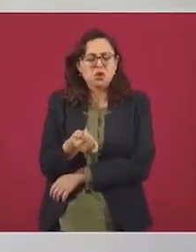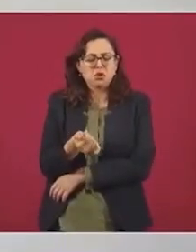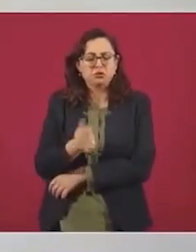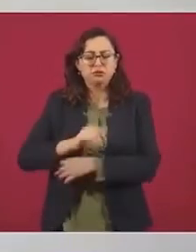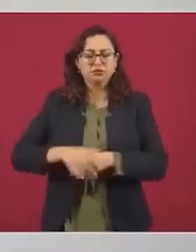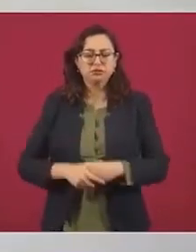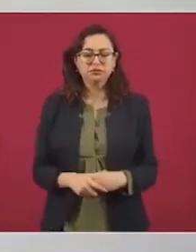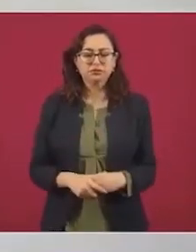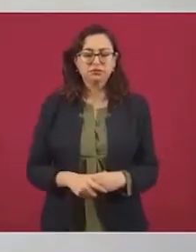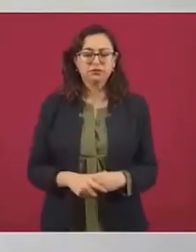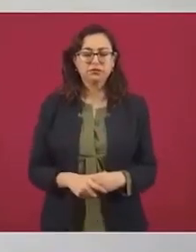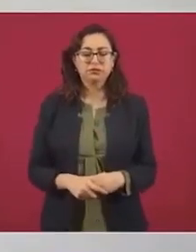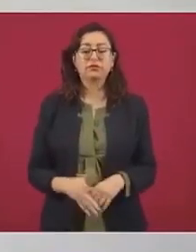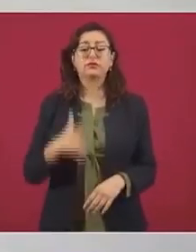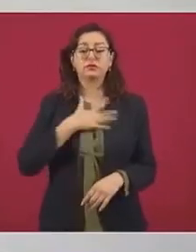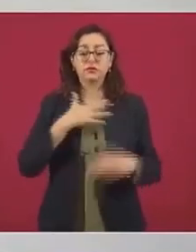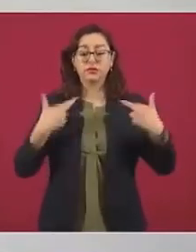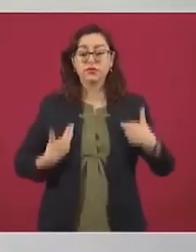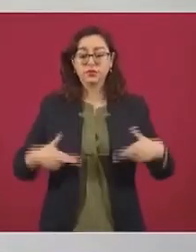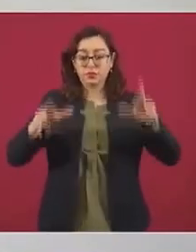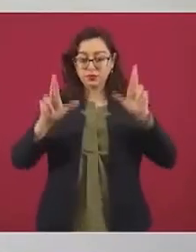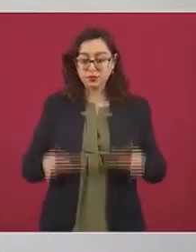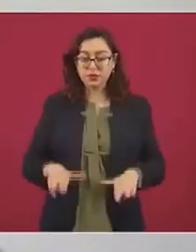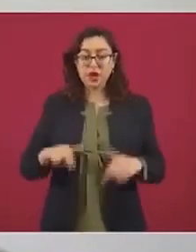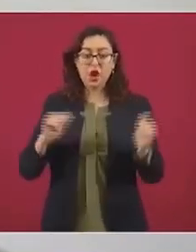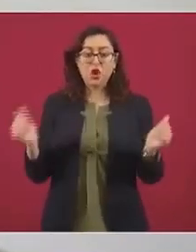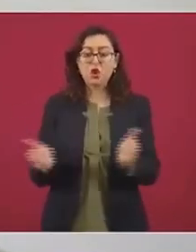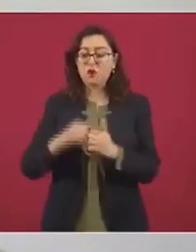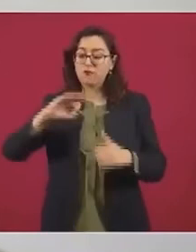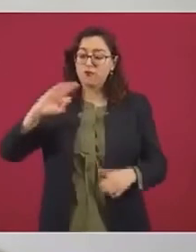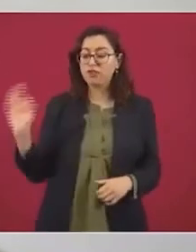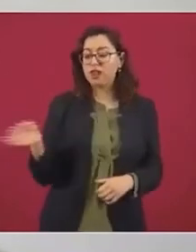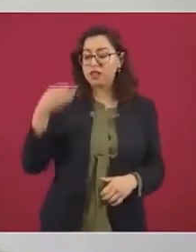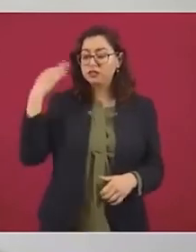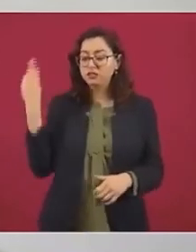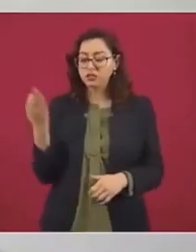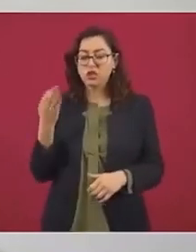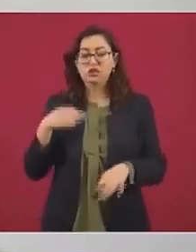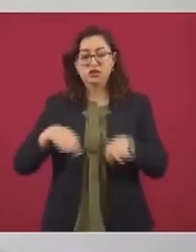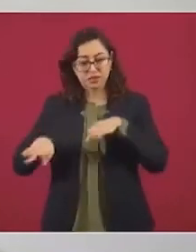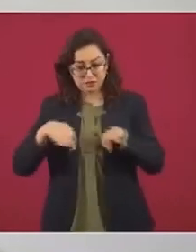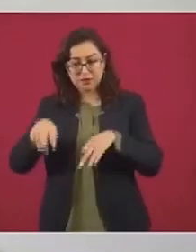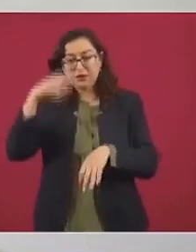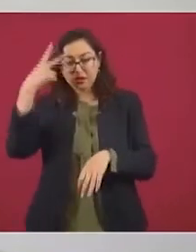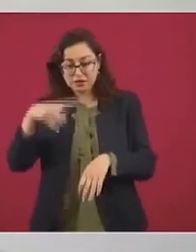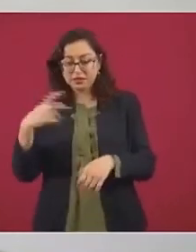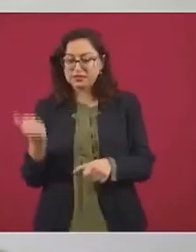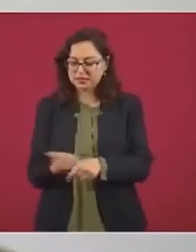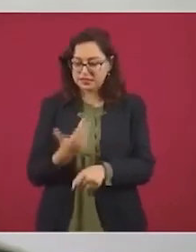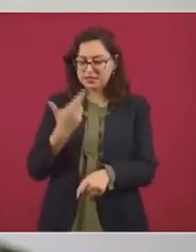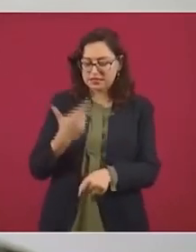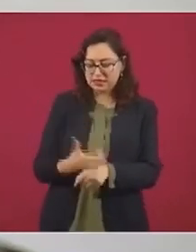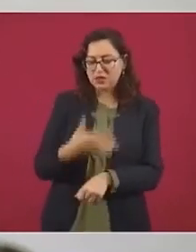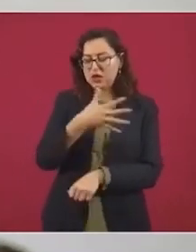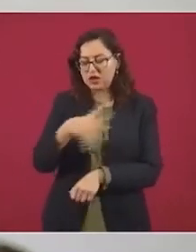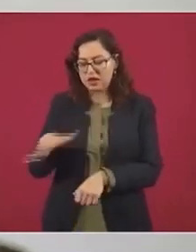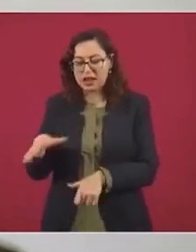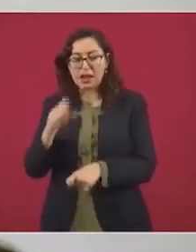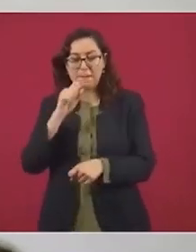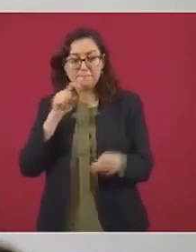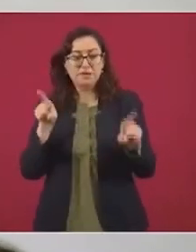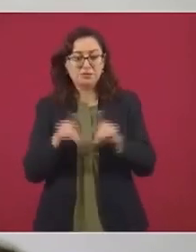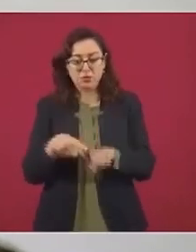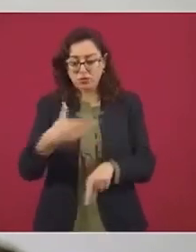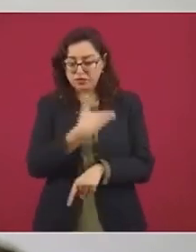Yo represento a la Confederación de Trabajadores de México, soy secretario general y soy presidente del Congreso del Trabajo. Pero aquí no es